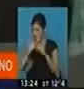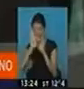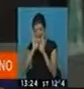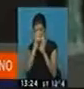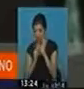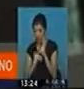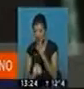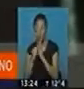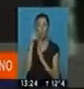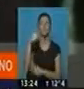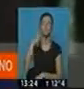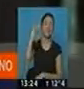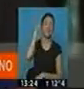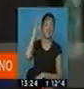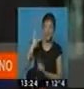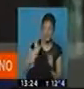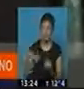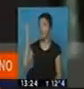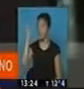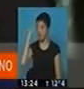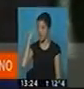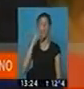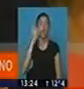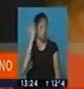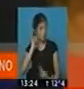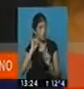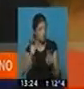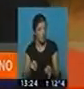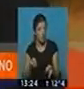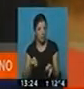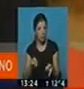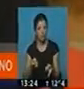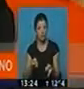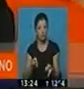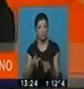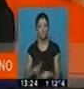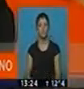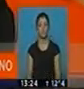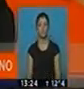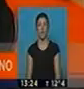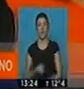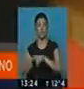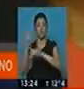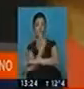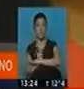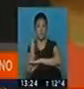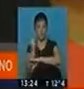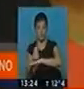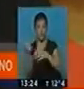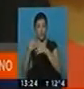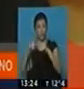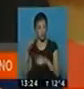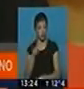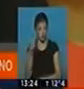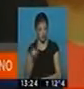socialdemocracia en Italia está bajo cero. En Francia. En Francia, otro tanto, inclusive con un presidente por el Partido Socialista. Y